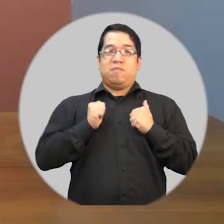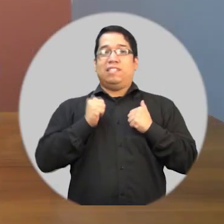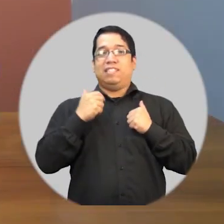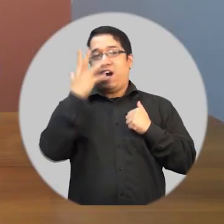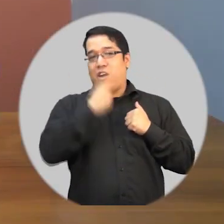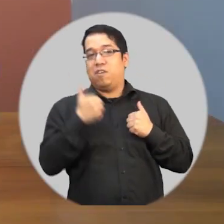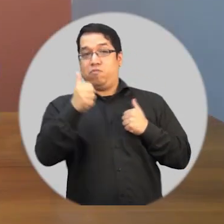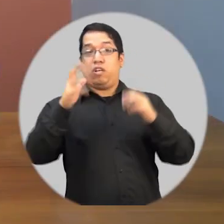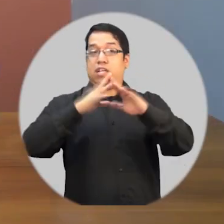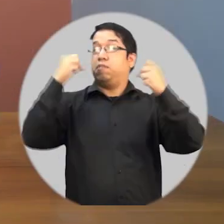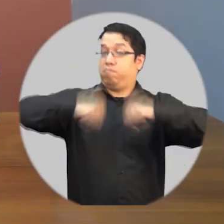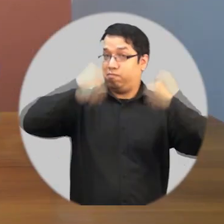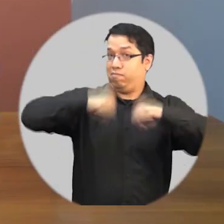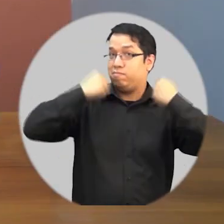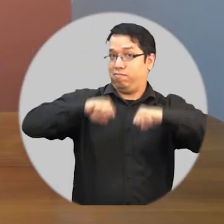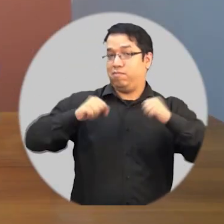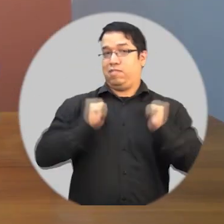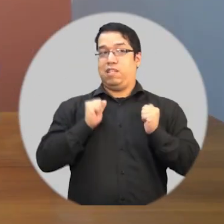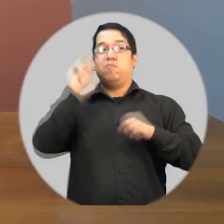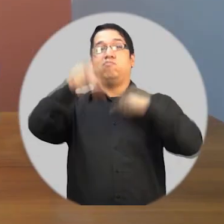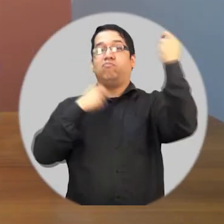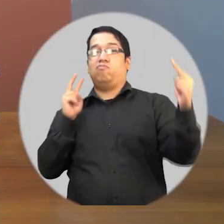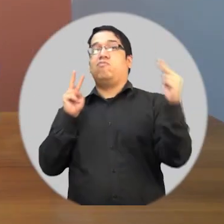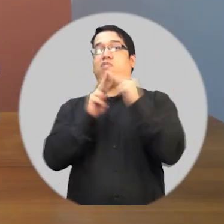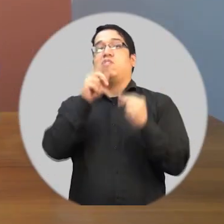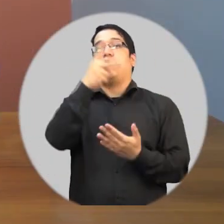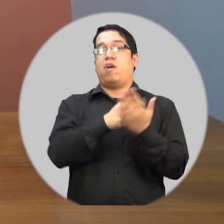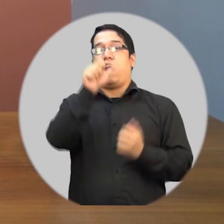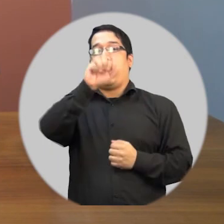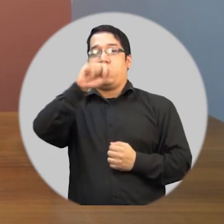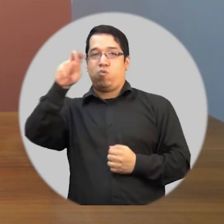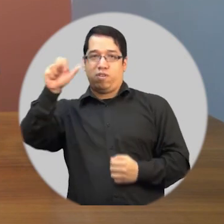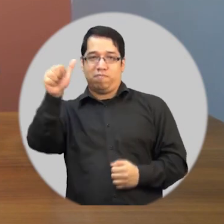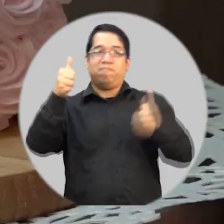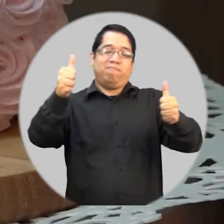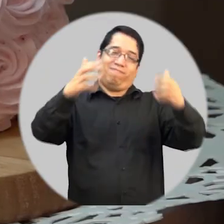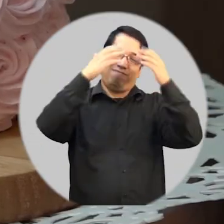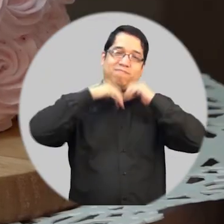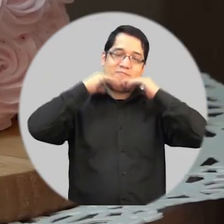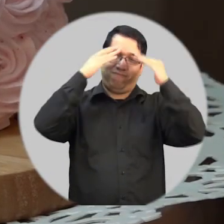practiquen en su casa y nos vemos en el próximo programa de AICOA. Muchas gracias.